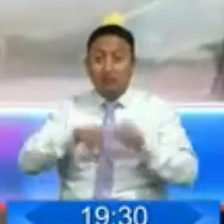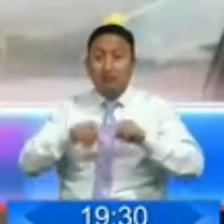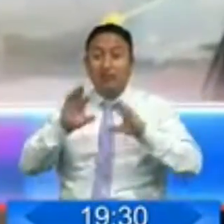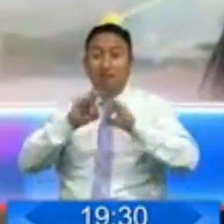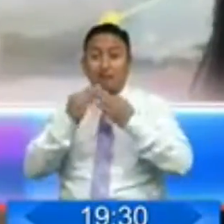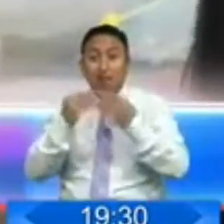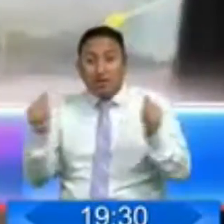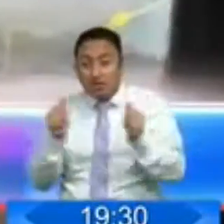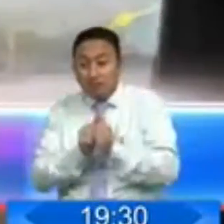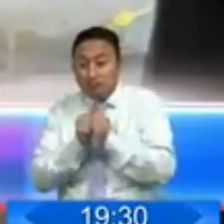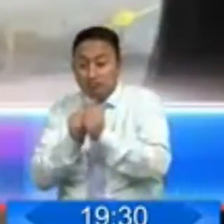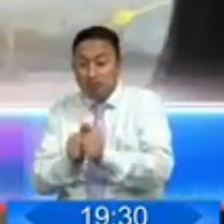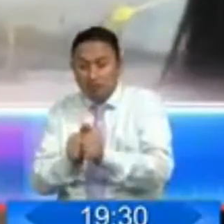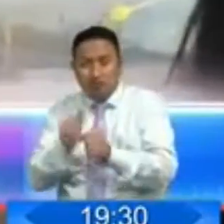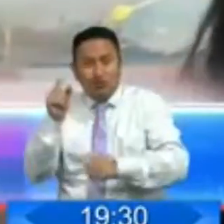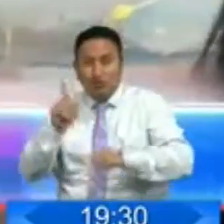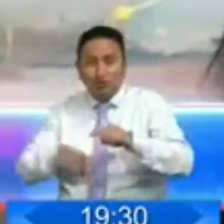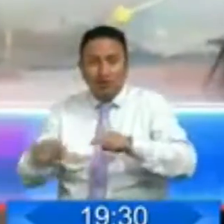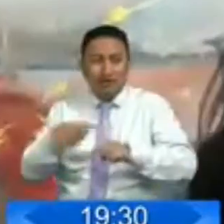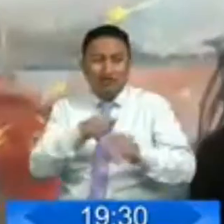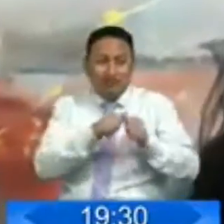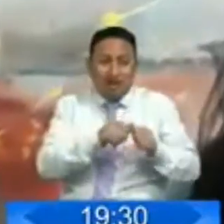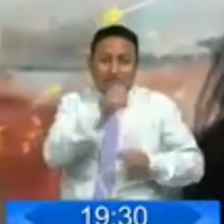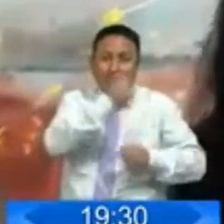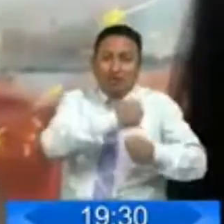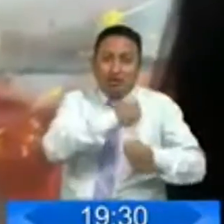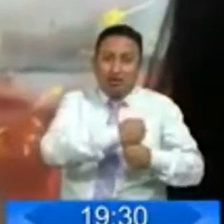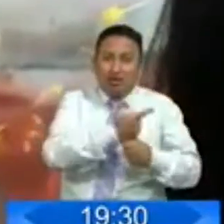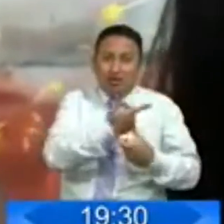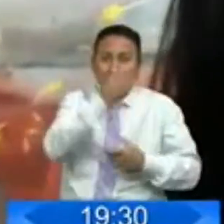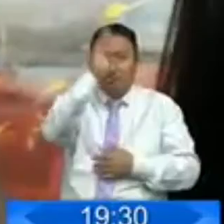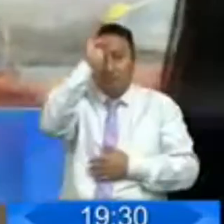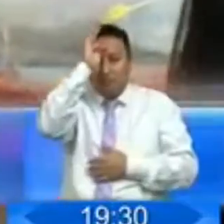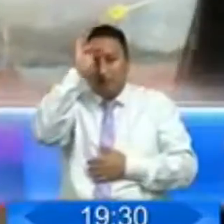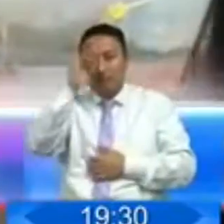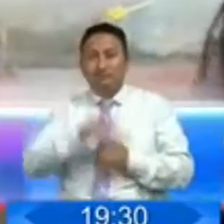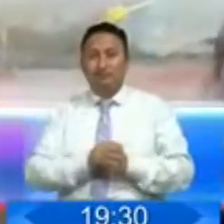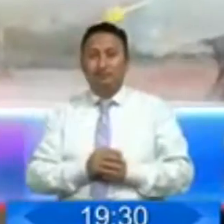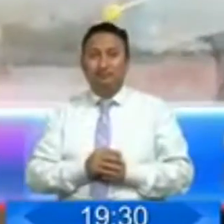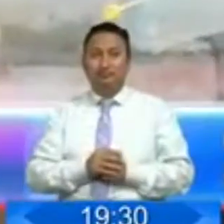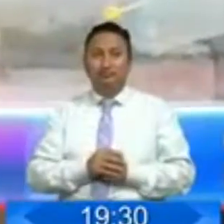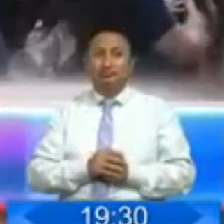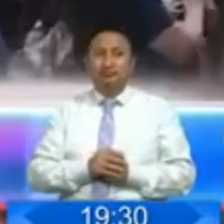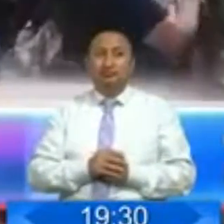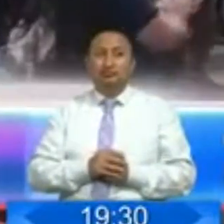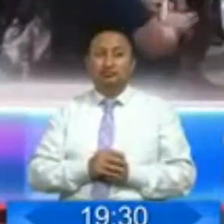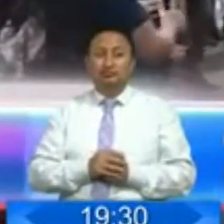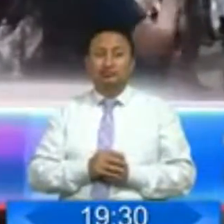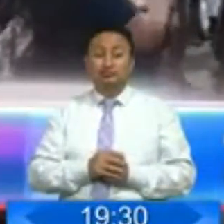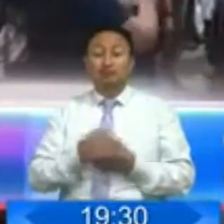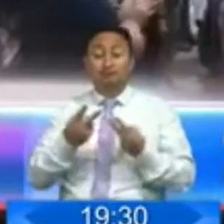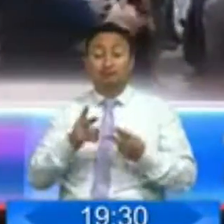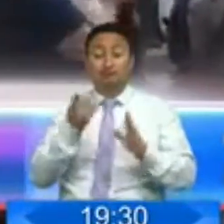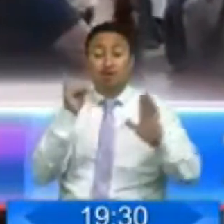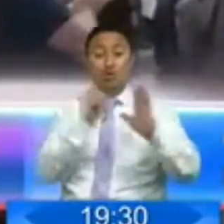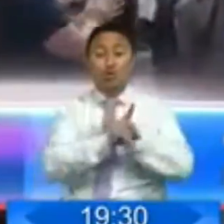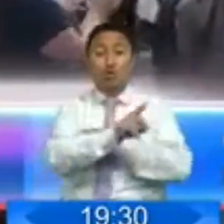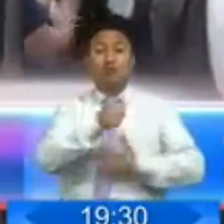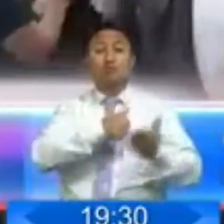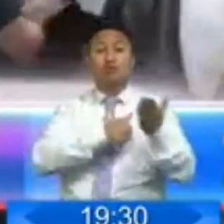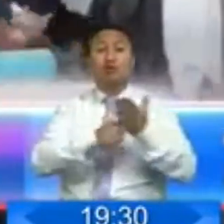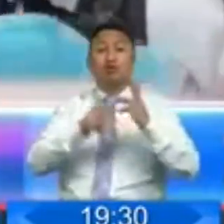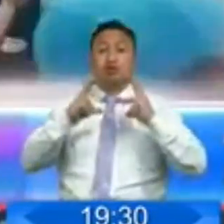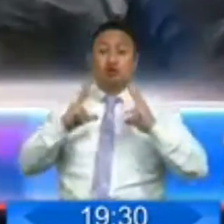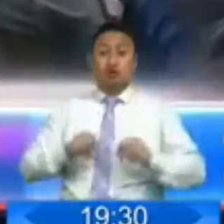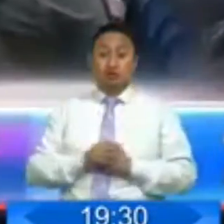veces las semanas especiales, días de vacación, feriados, Semana Santa y Navidad con nuestras familias. También denuncian que el Ministerio de Salud no